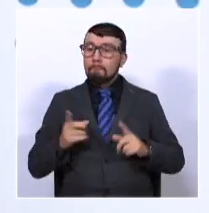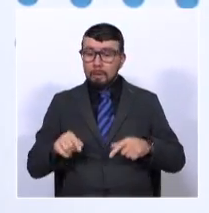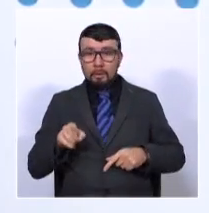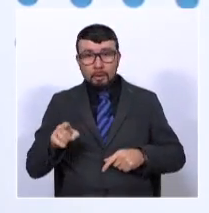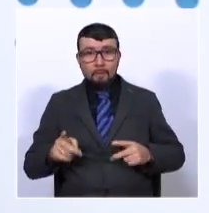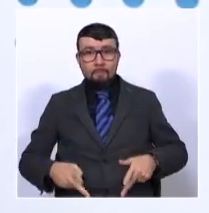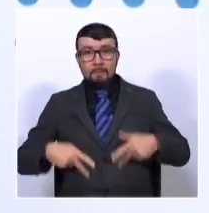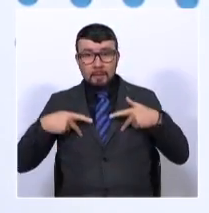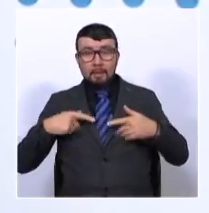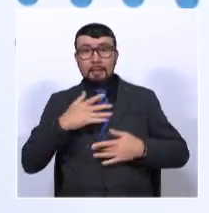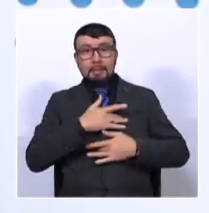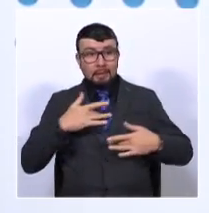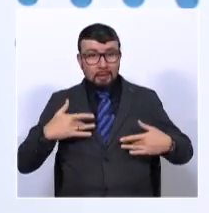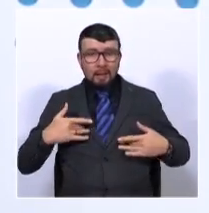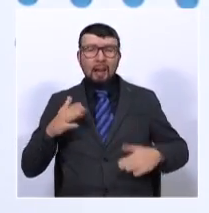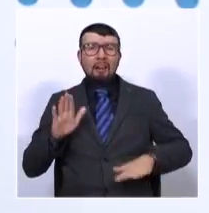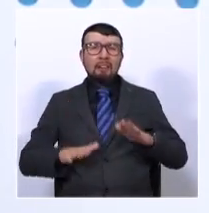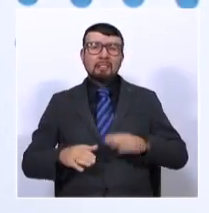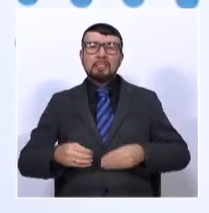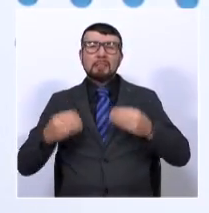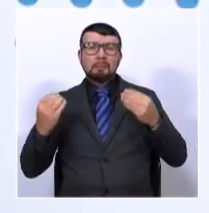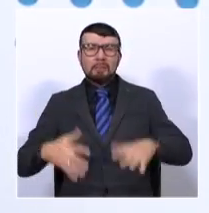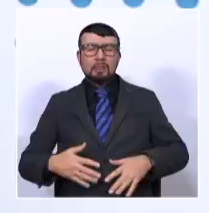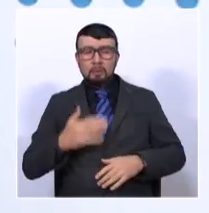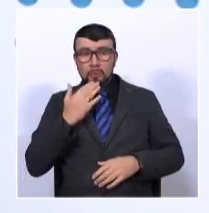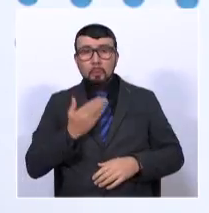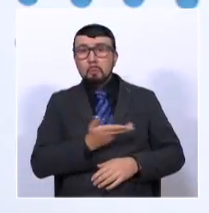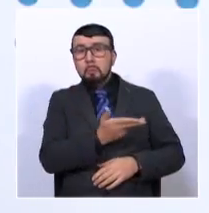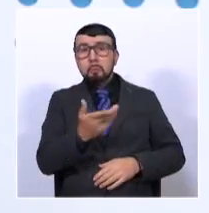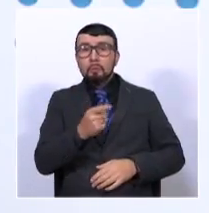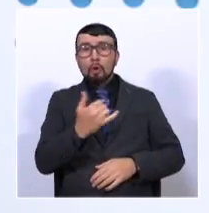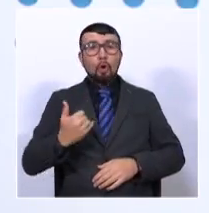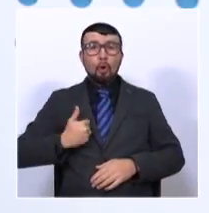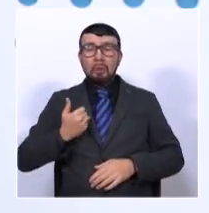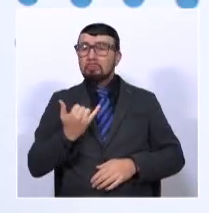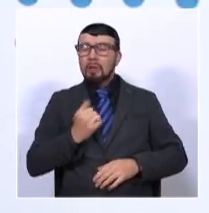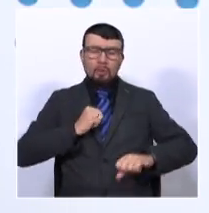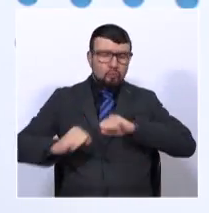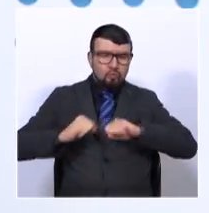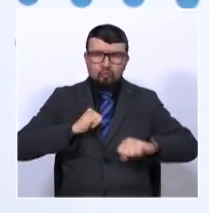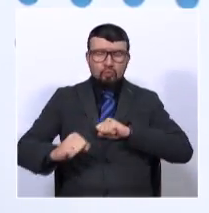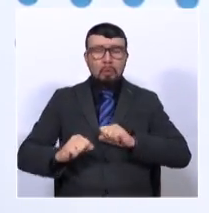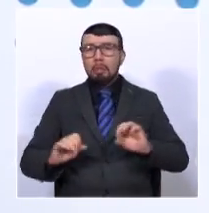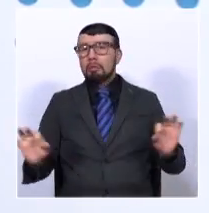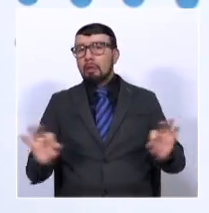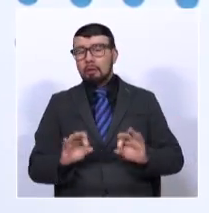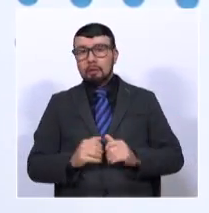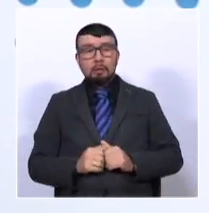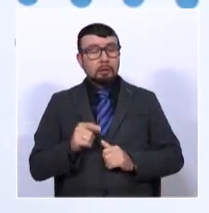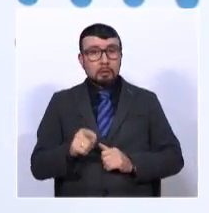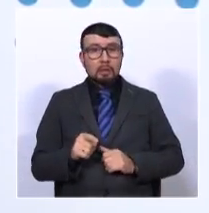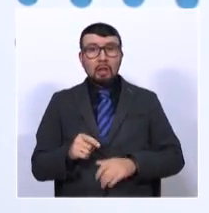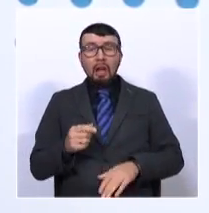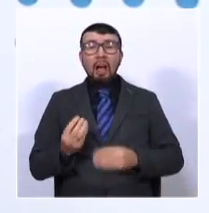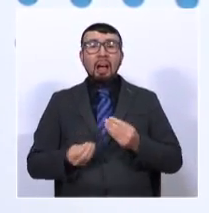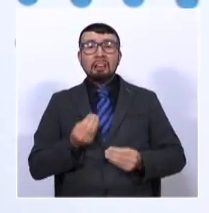saludable se han perdido. Vemos que nuestros jóvenes hoy en día no hacen ejercicio. El ejercicio es visual y con sus